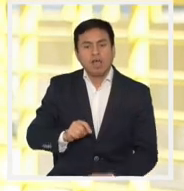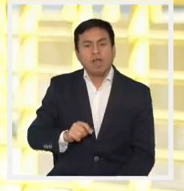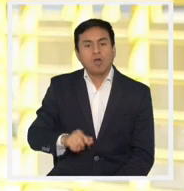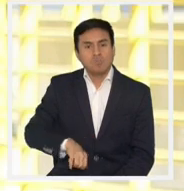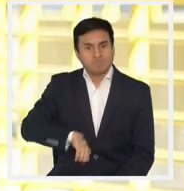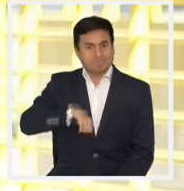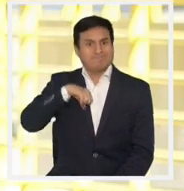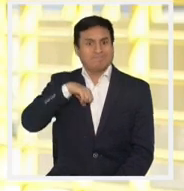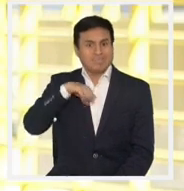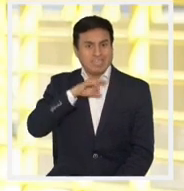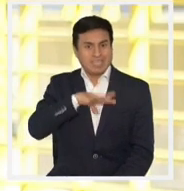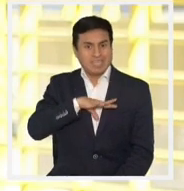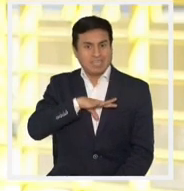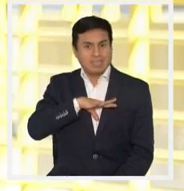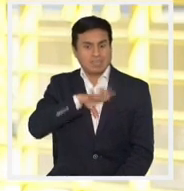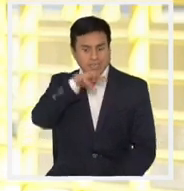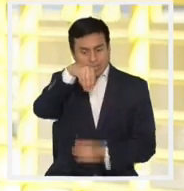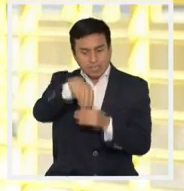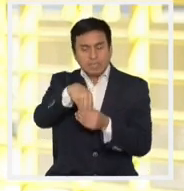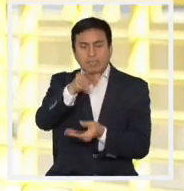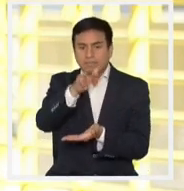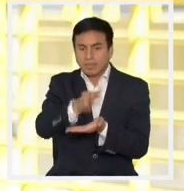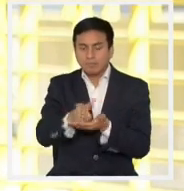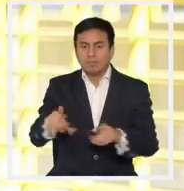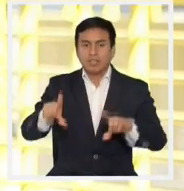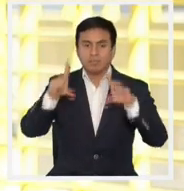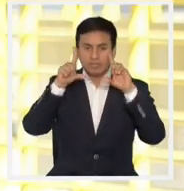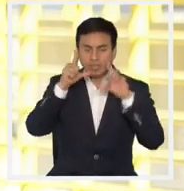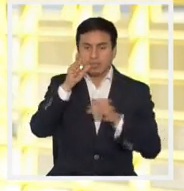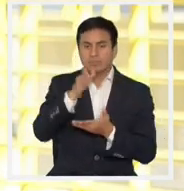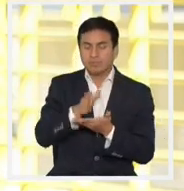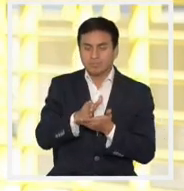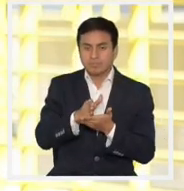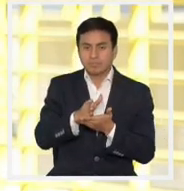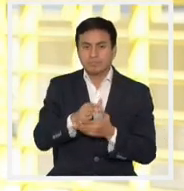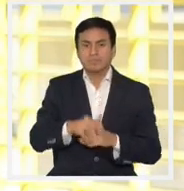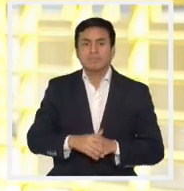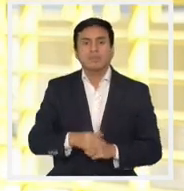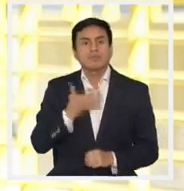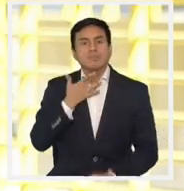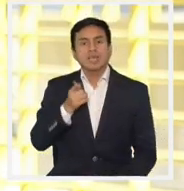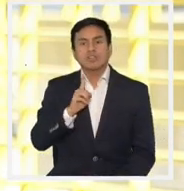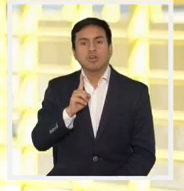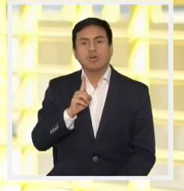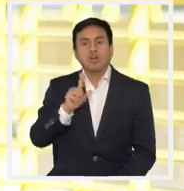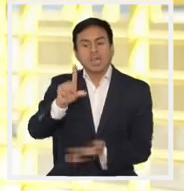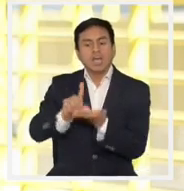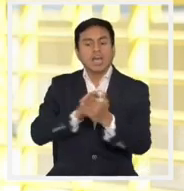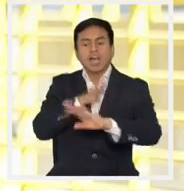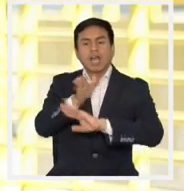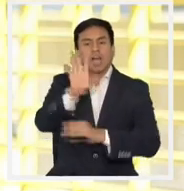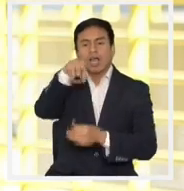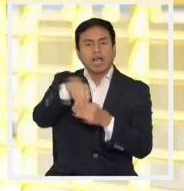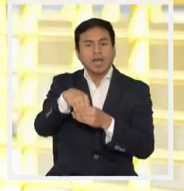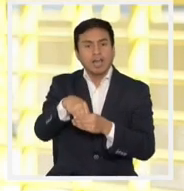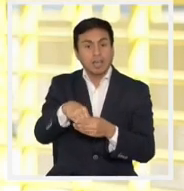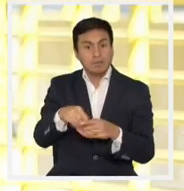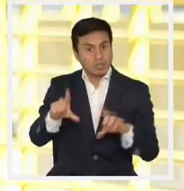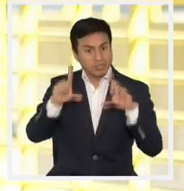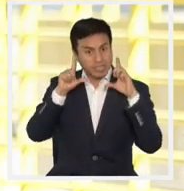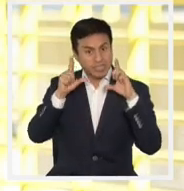enorgullece, tenemos que estar en esa instancia y tenemos que ser protagonistas. Y ¿por qué no estar en esa instancia, ser protagonista y